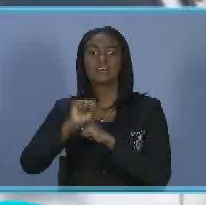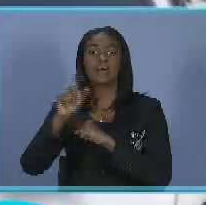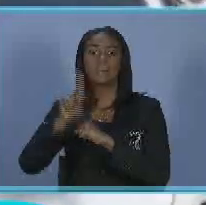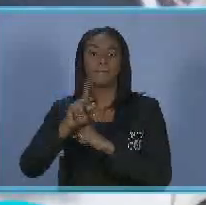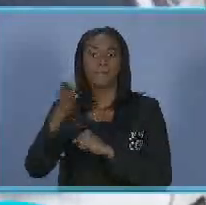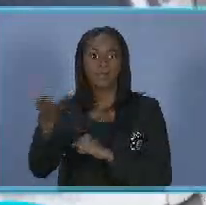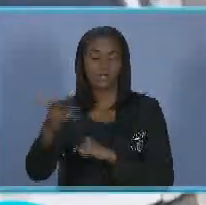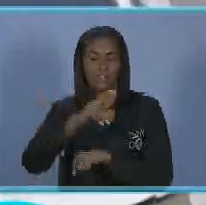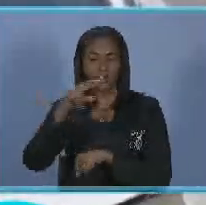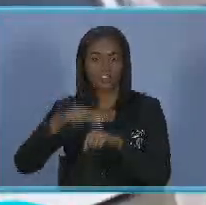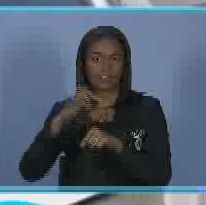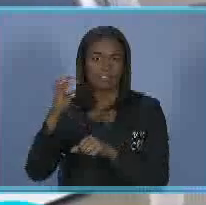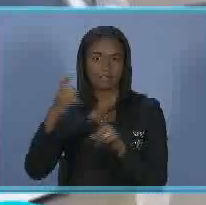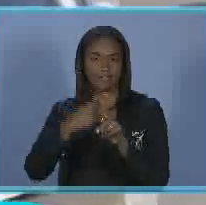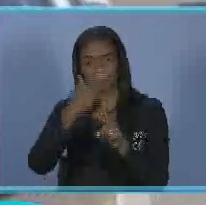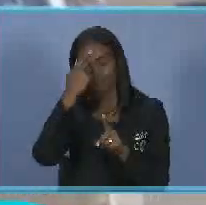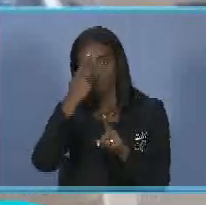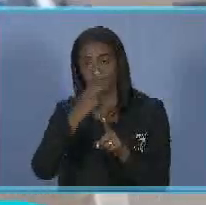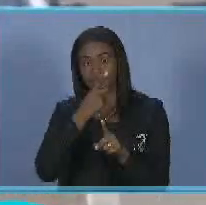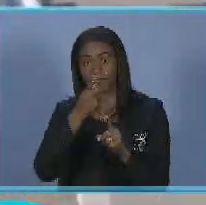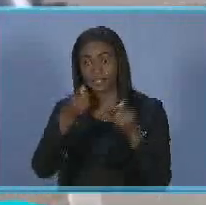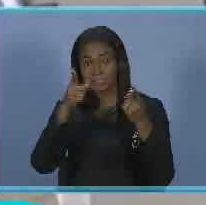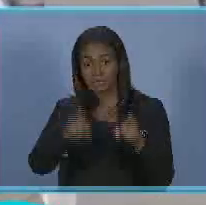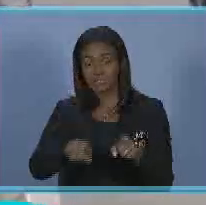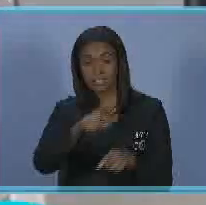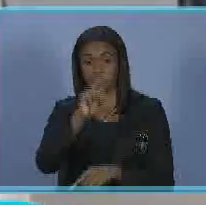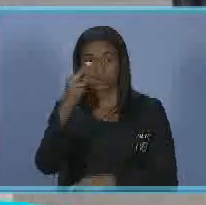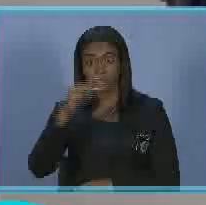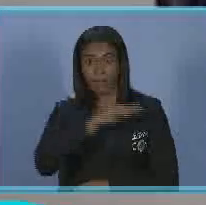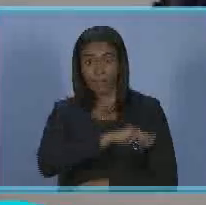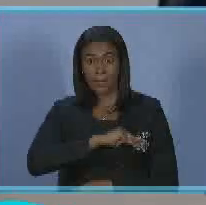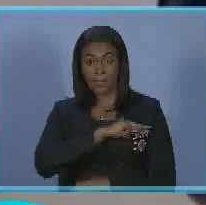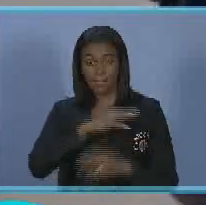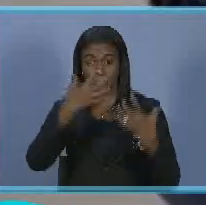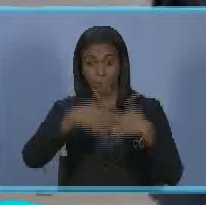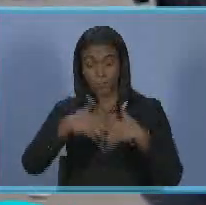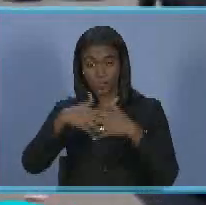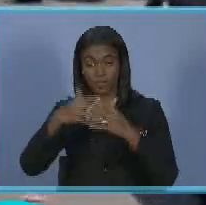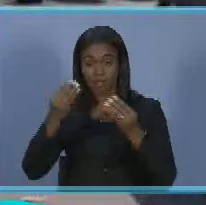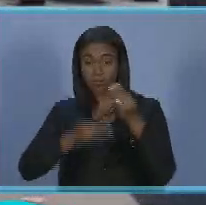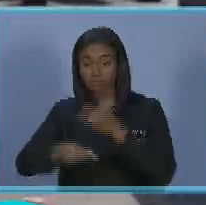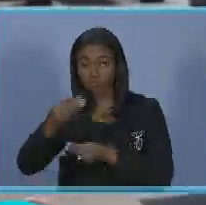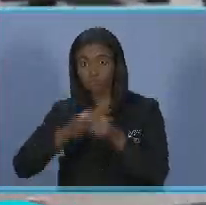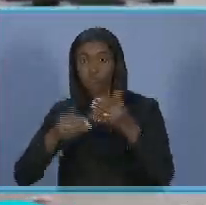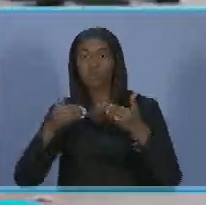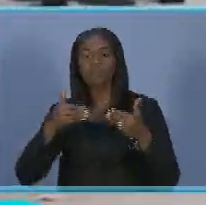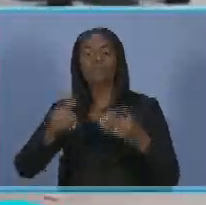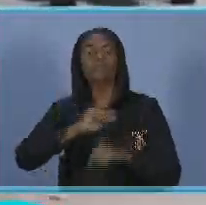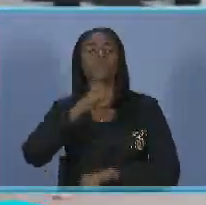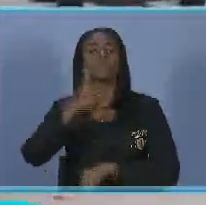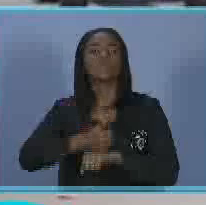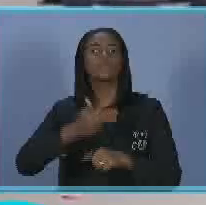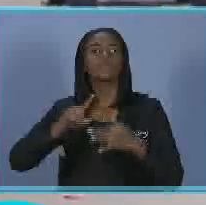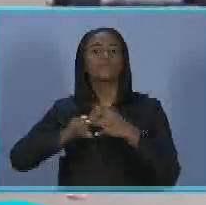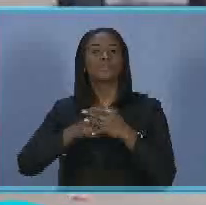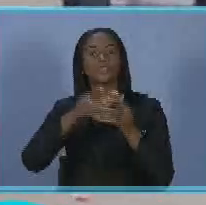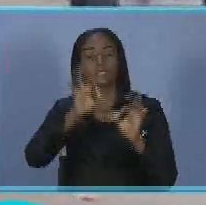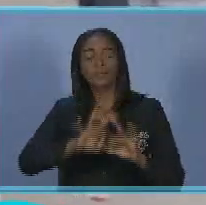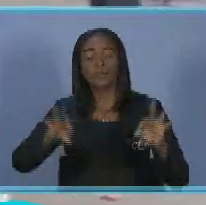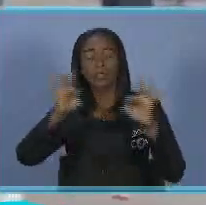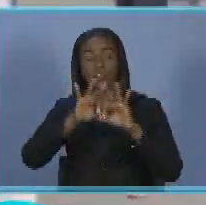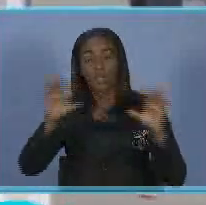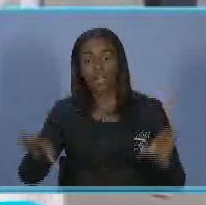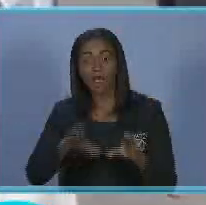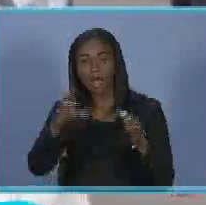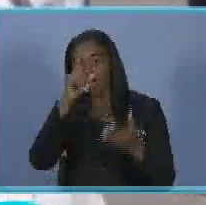Macorís al este del país Eulalio Ramírez viceministro de producción y mercadeo de agricultura encabezó el acto de inicio de las importantes acciones